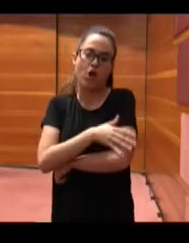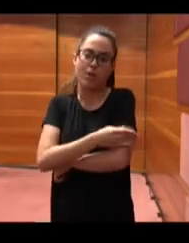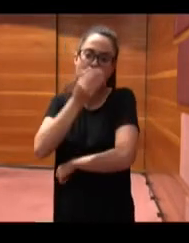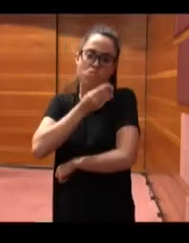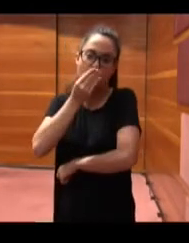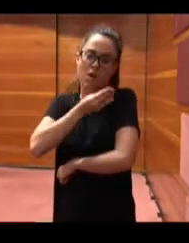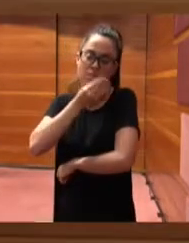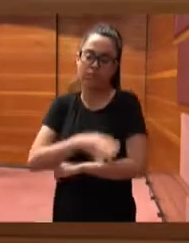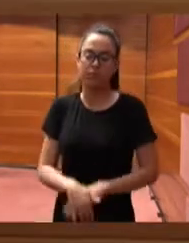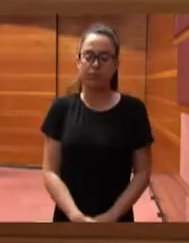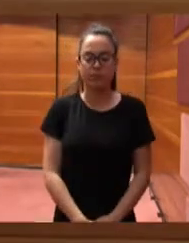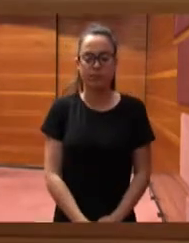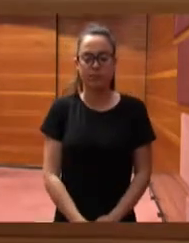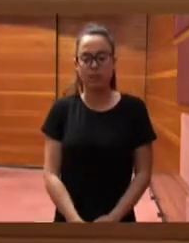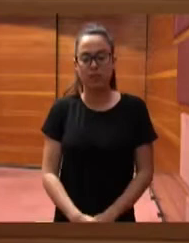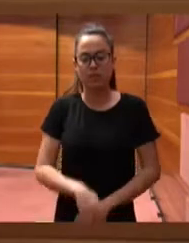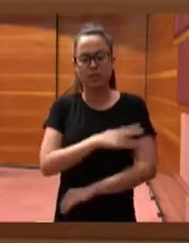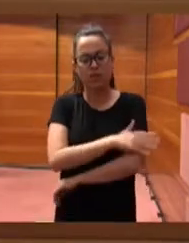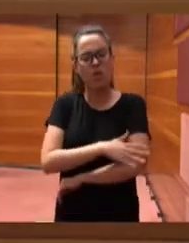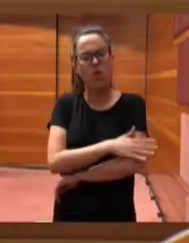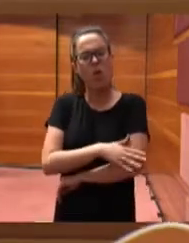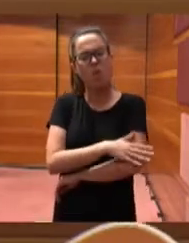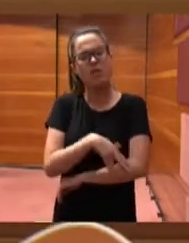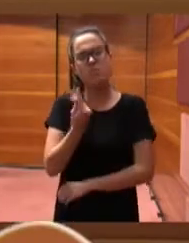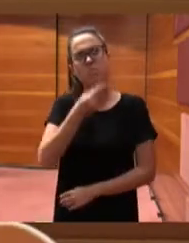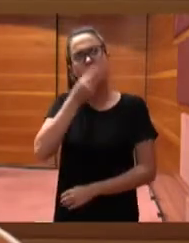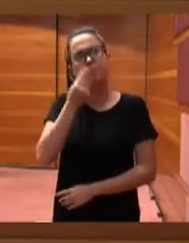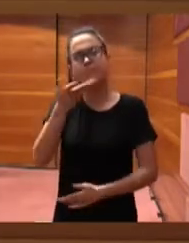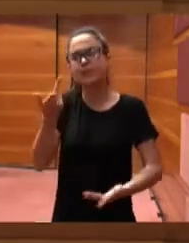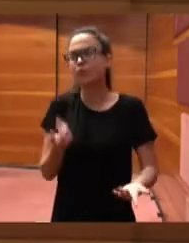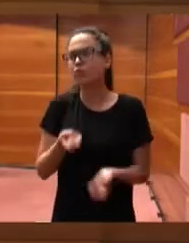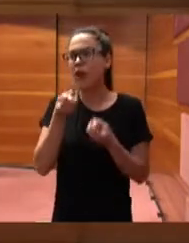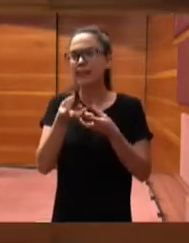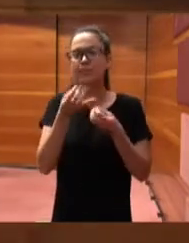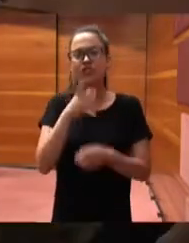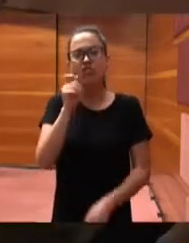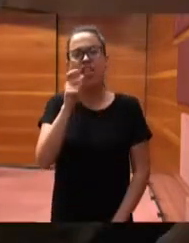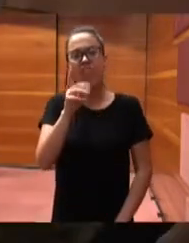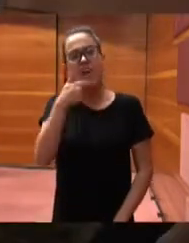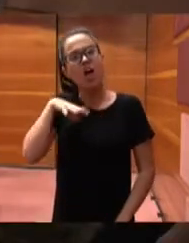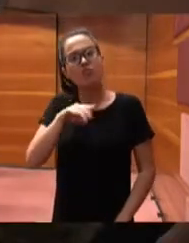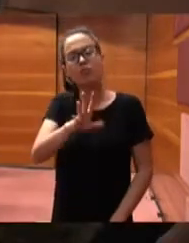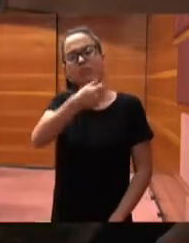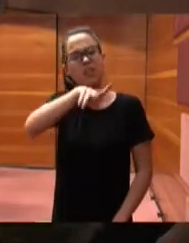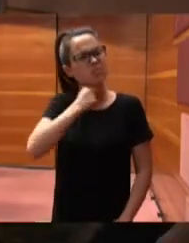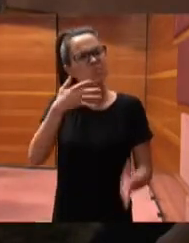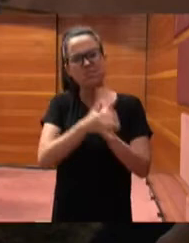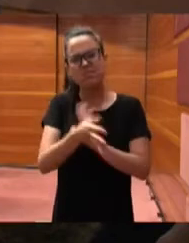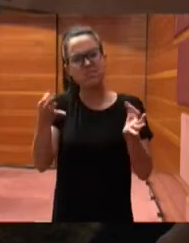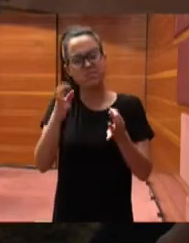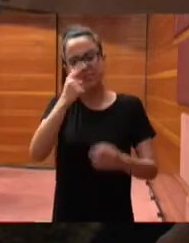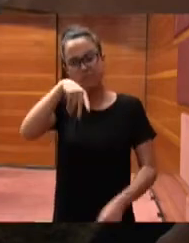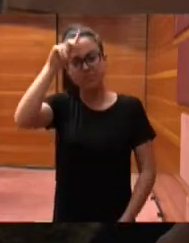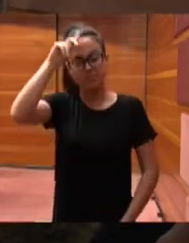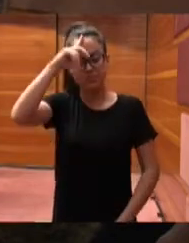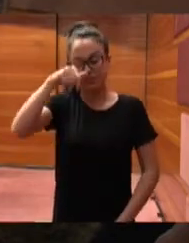gobierno, que a mí me parece, el buen gobierno es una de esas expresiones que se usa mucho y no sabemos lo que decimos con ella, ¿verdad? Aquí se